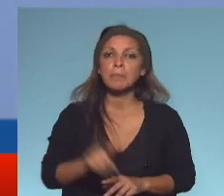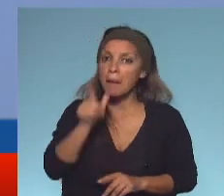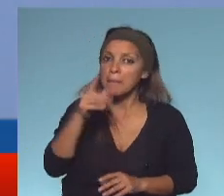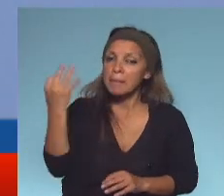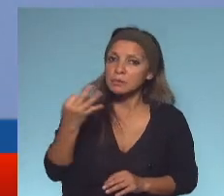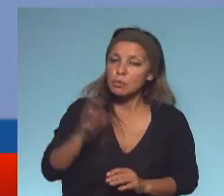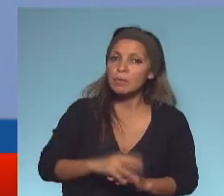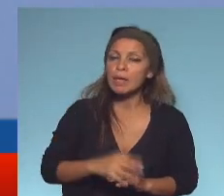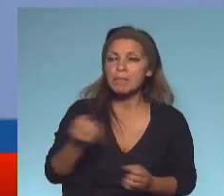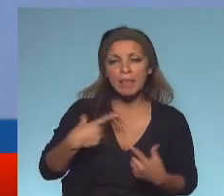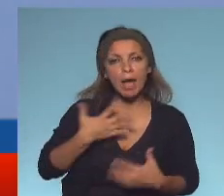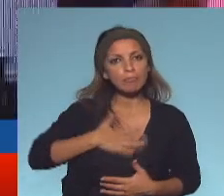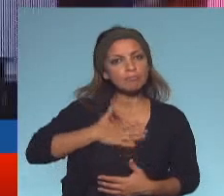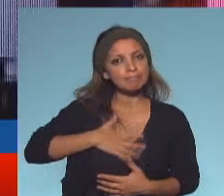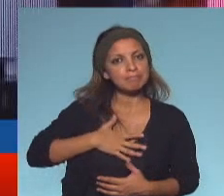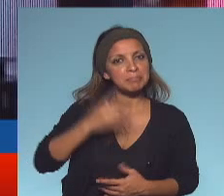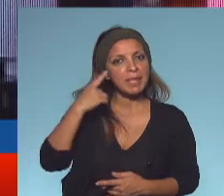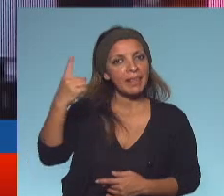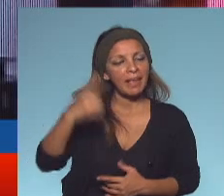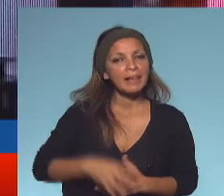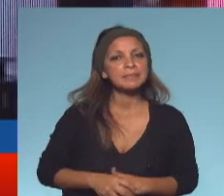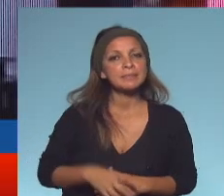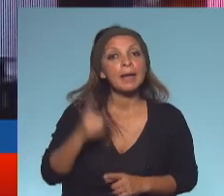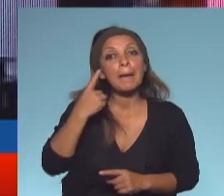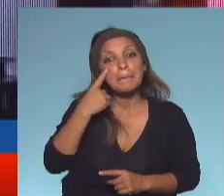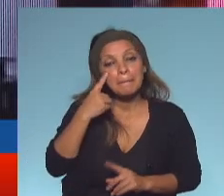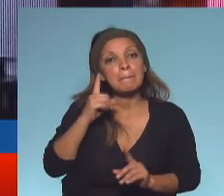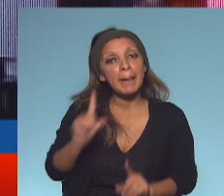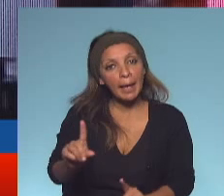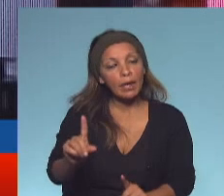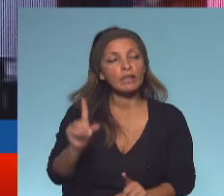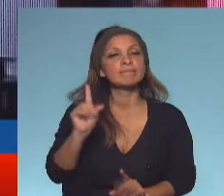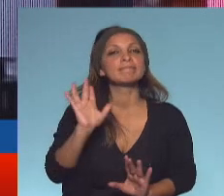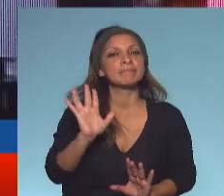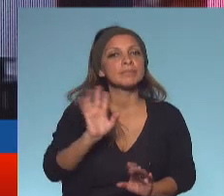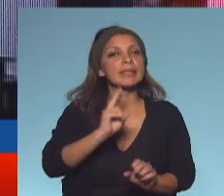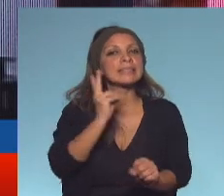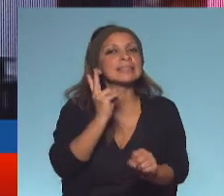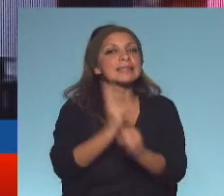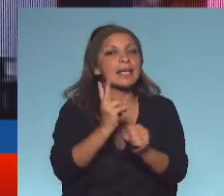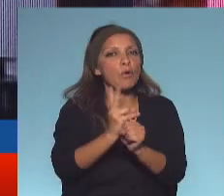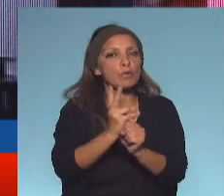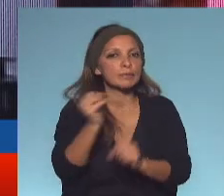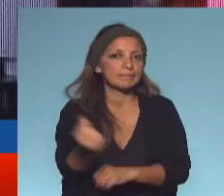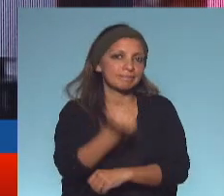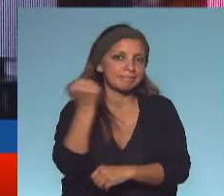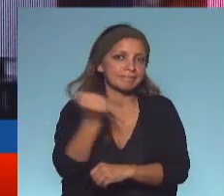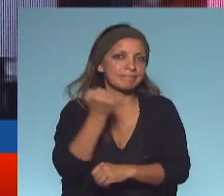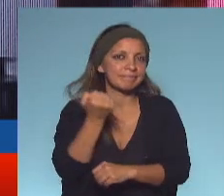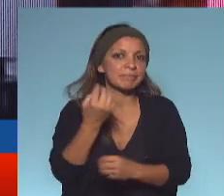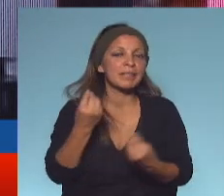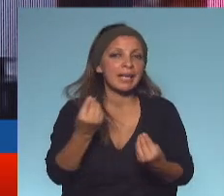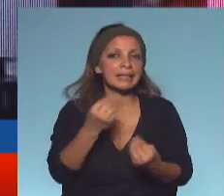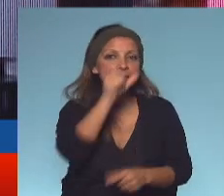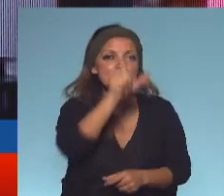me entusiasma la idea muchísimo. Pero también tenemos que tener en cuenta el segundo gran elemento, que es el